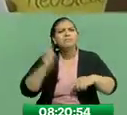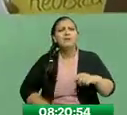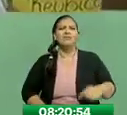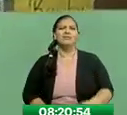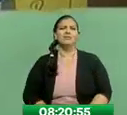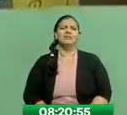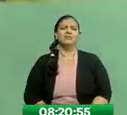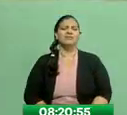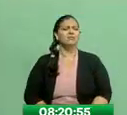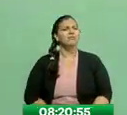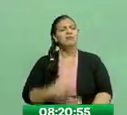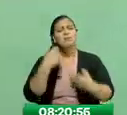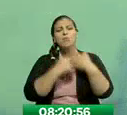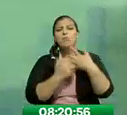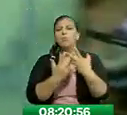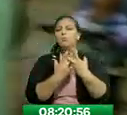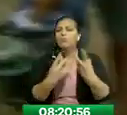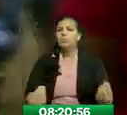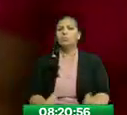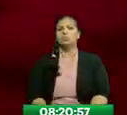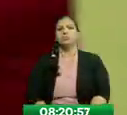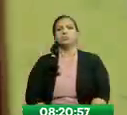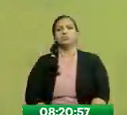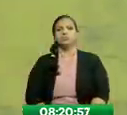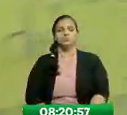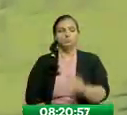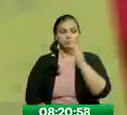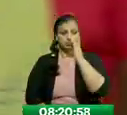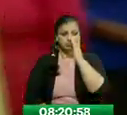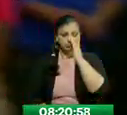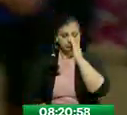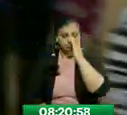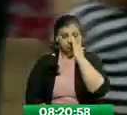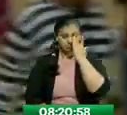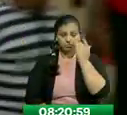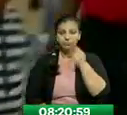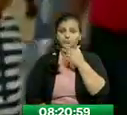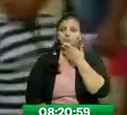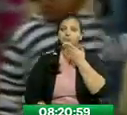la solución, queremos la solución. Gracias. Bueno, sería